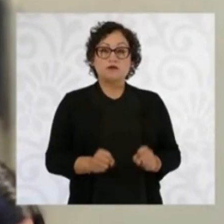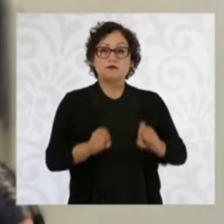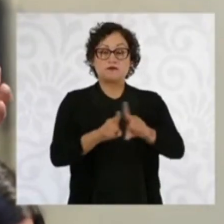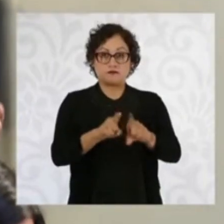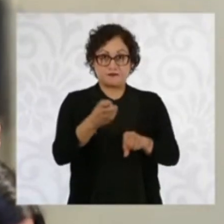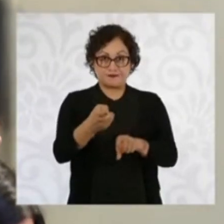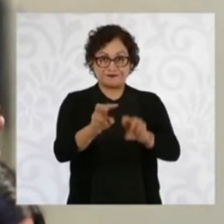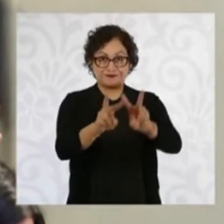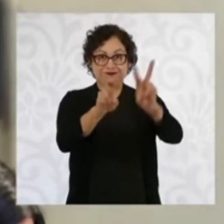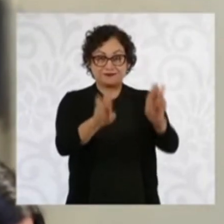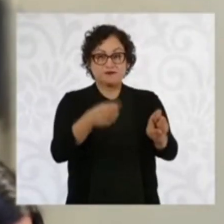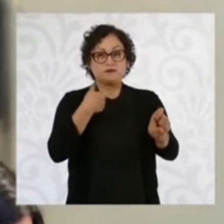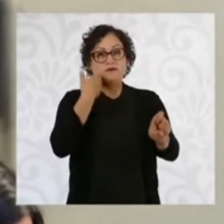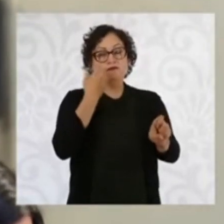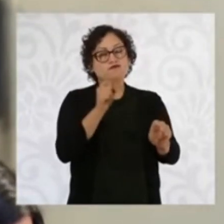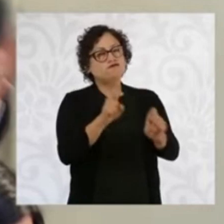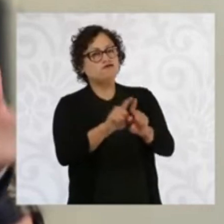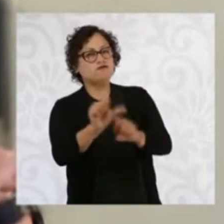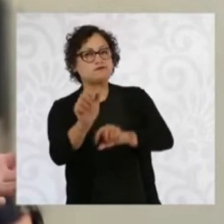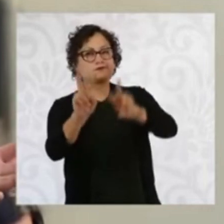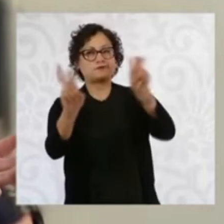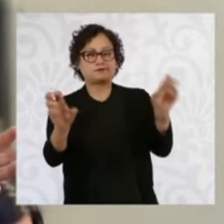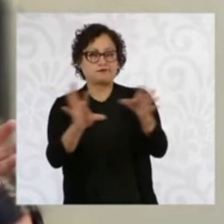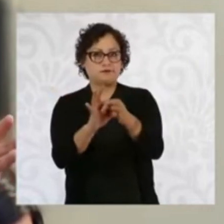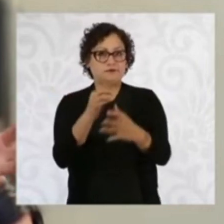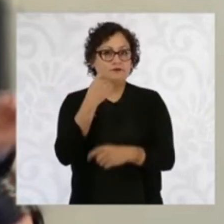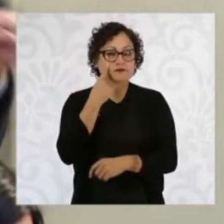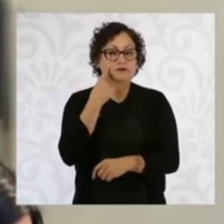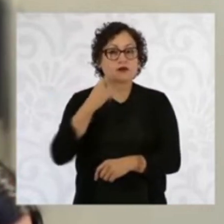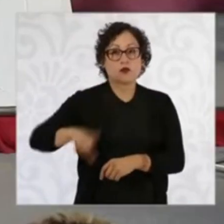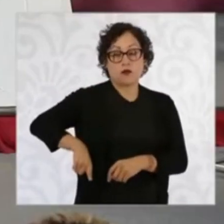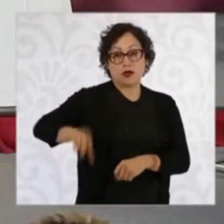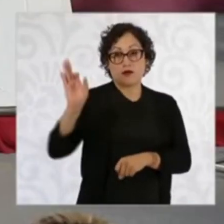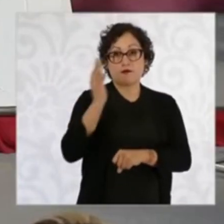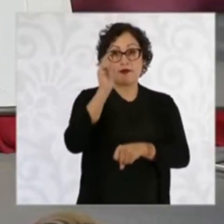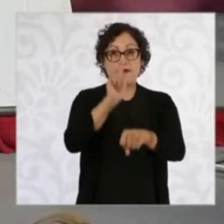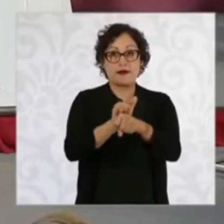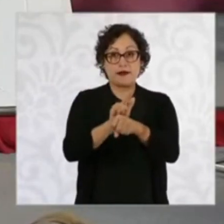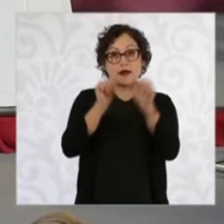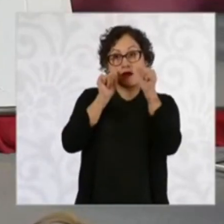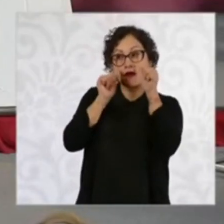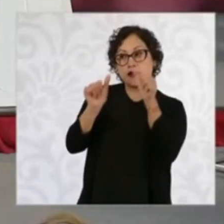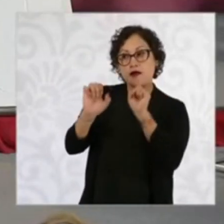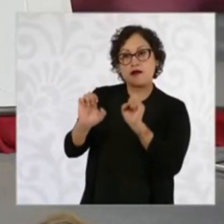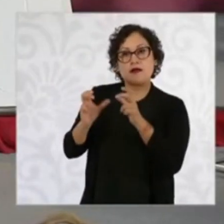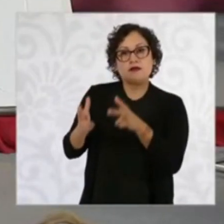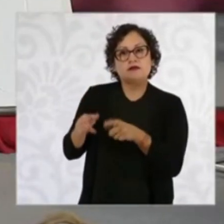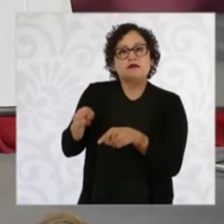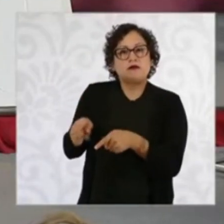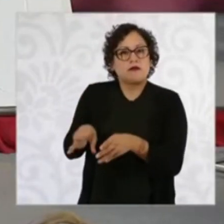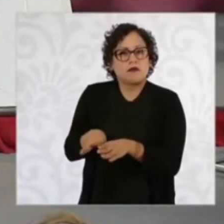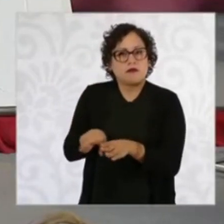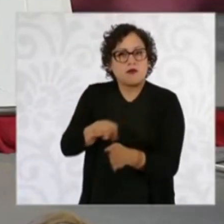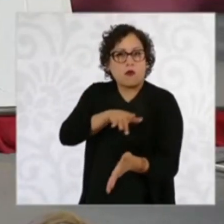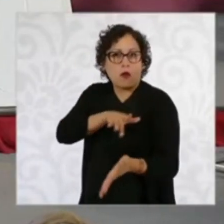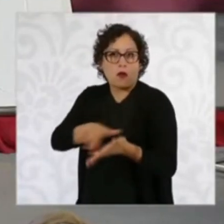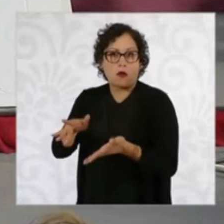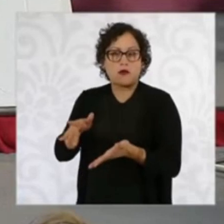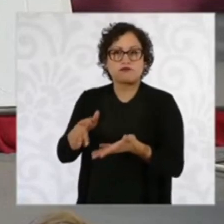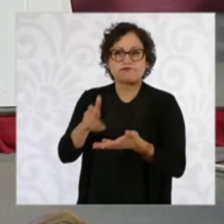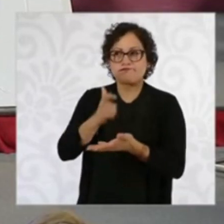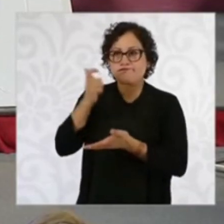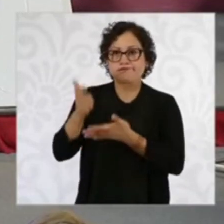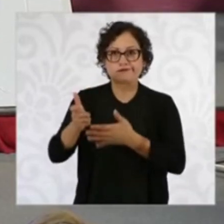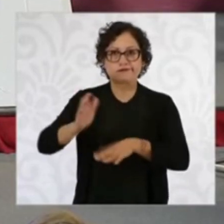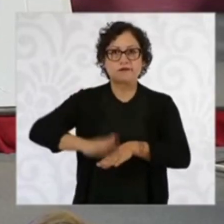tema de cómo desde el gobierno federal se visualiza Chiapas, el Estado, y la posibilidad de inversiones más amplias que las